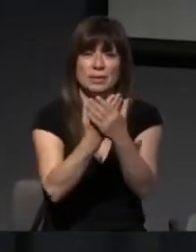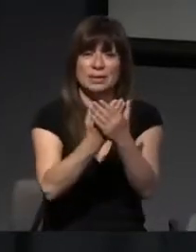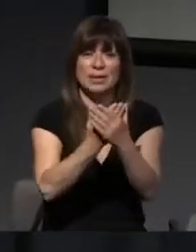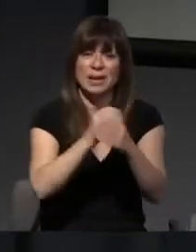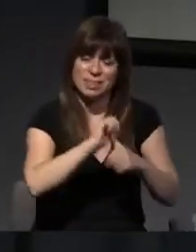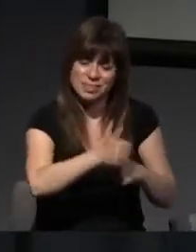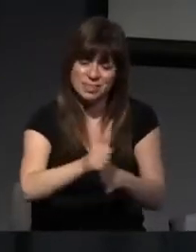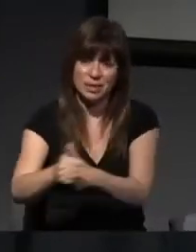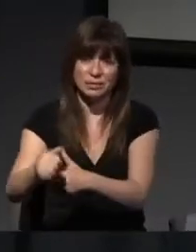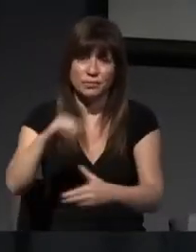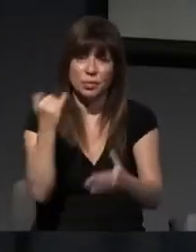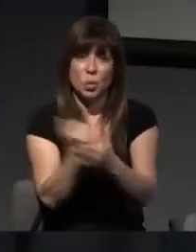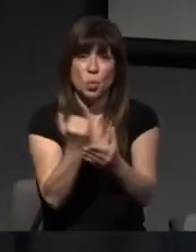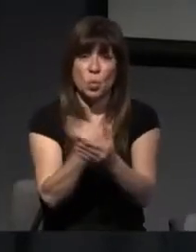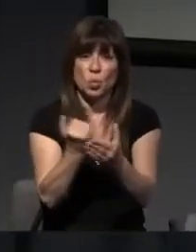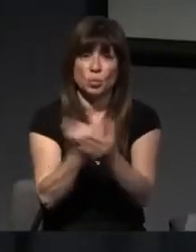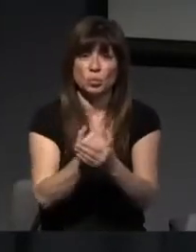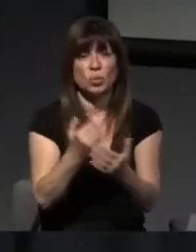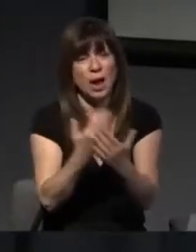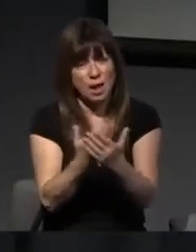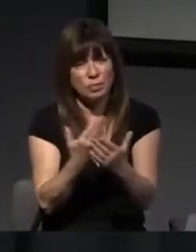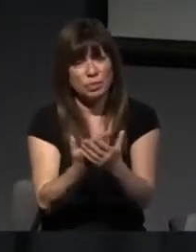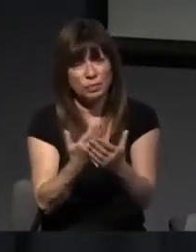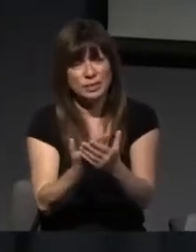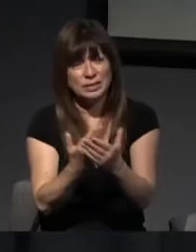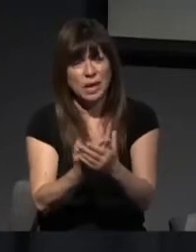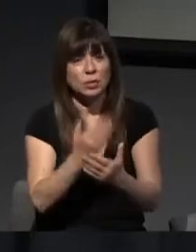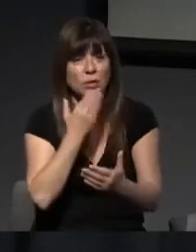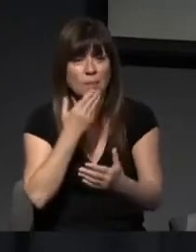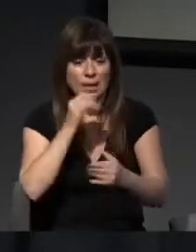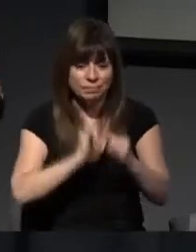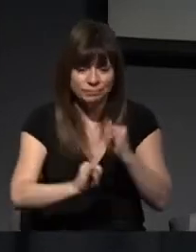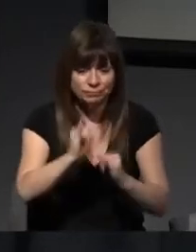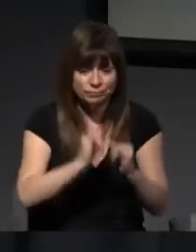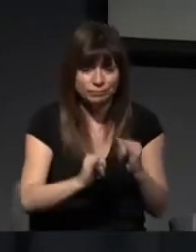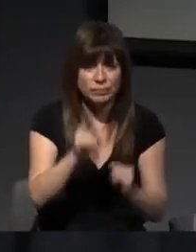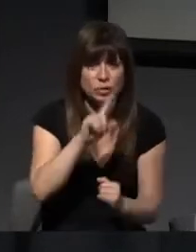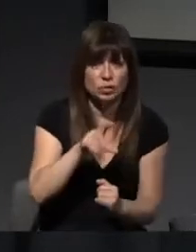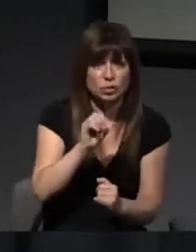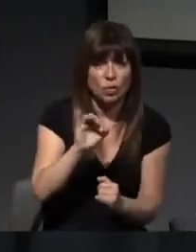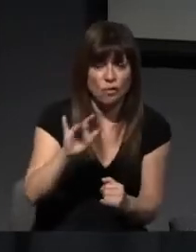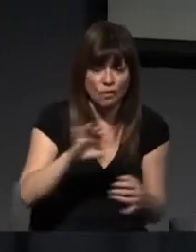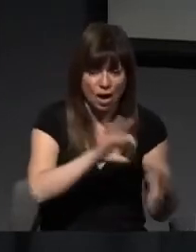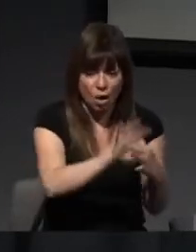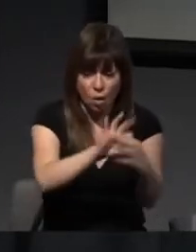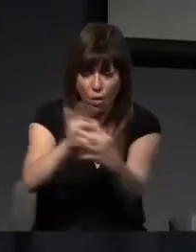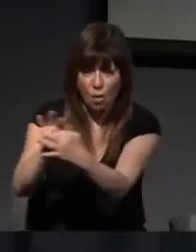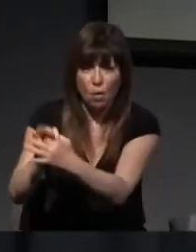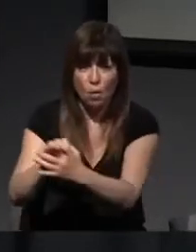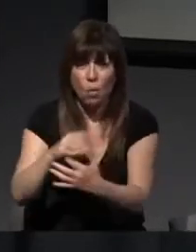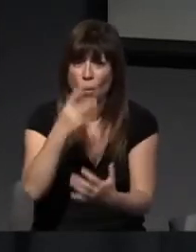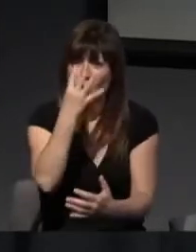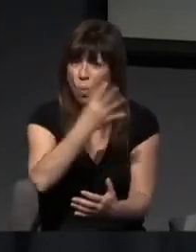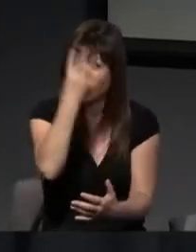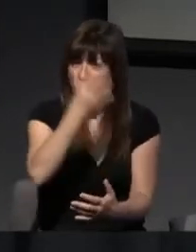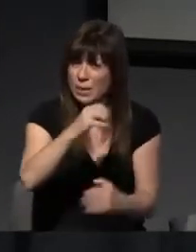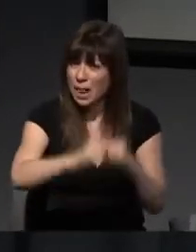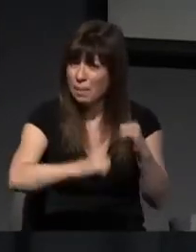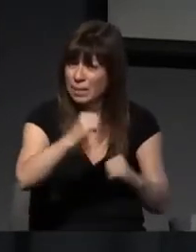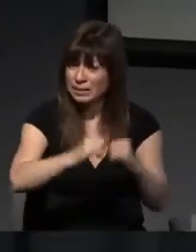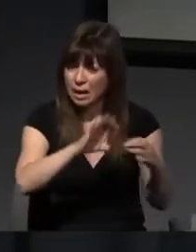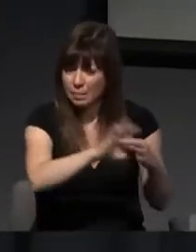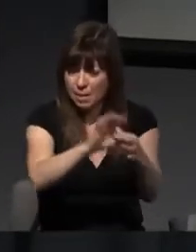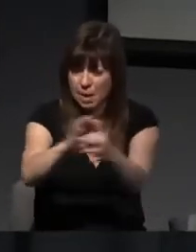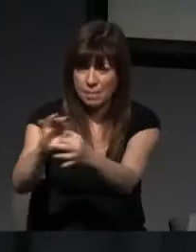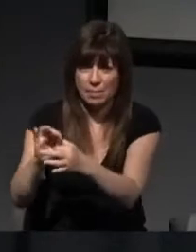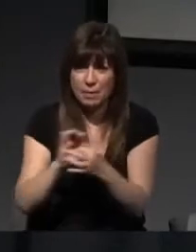innovación colaborativamente, aprovechando plataformas como Sofofa que conectan a muchas empresas. Son más de 4.000 empresas las que conectamos. Si